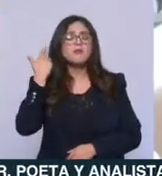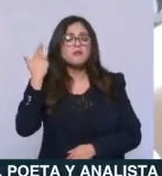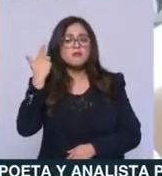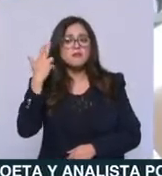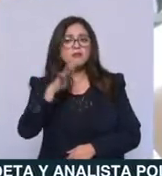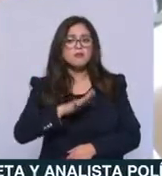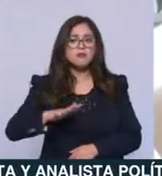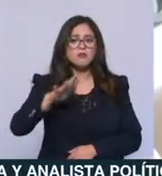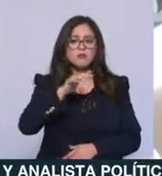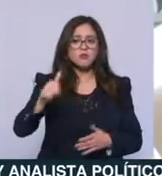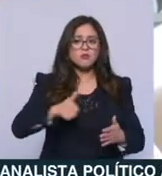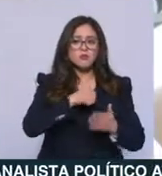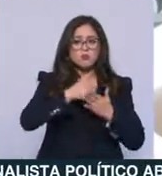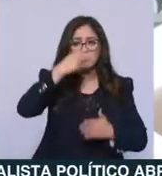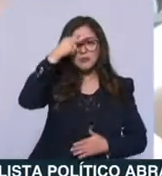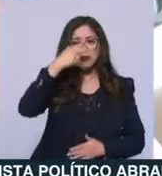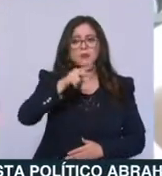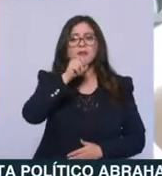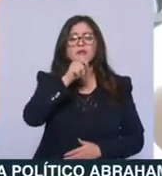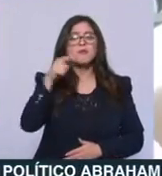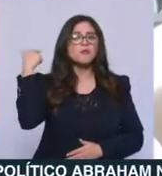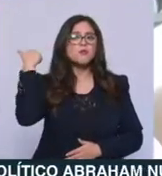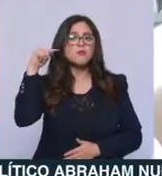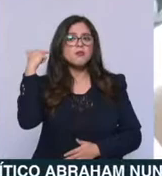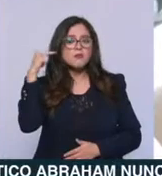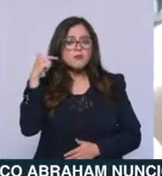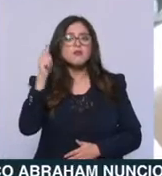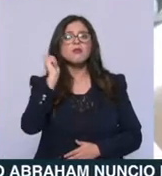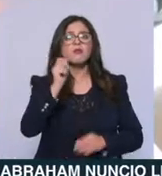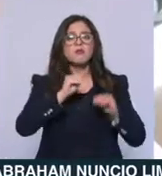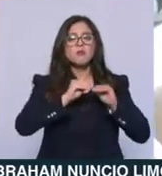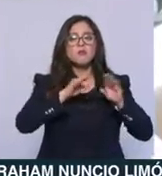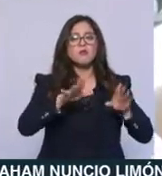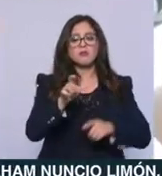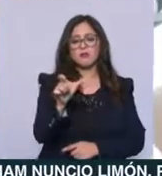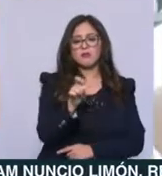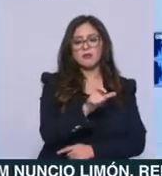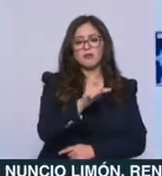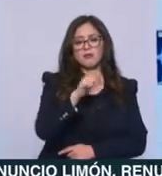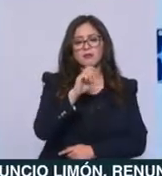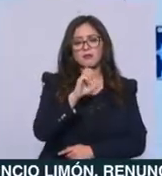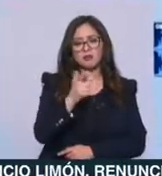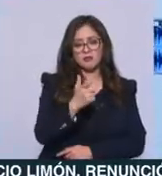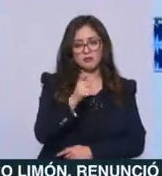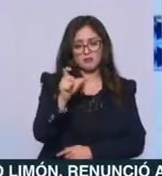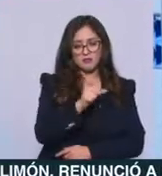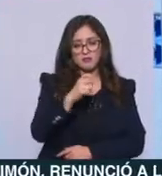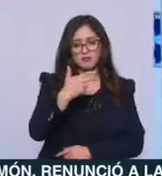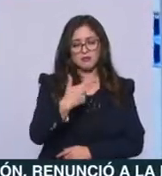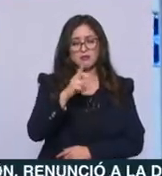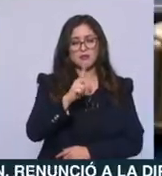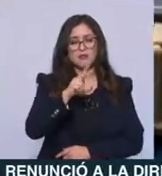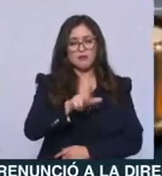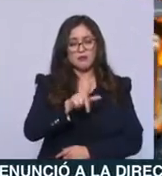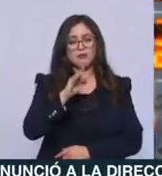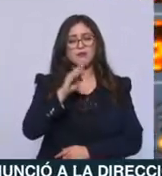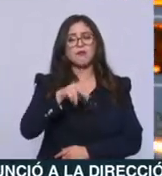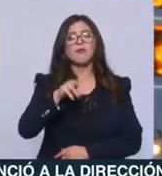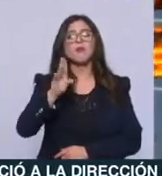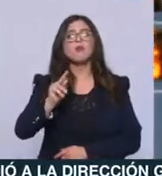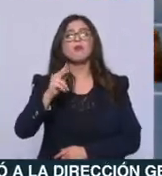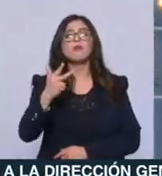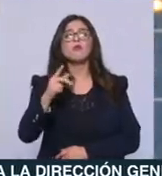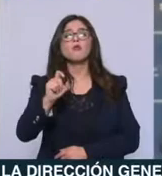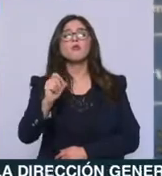de la Ciudad de México y Guadalajara, con la operación de las frecuencias XHDL-FM y